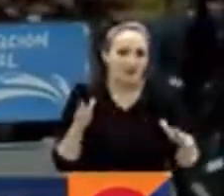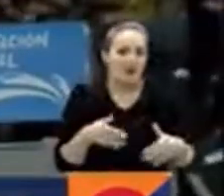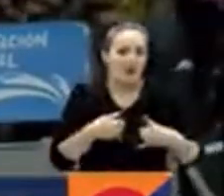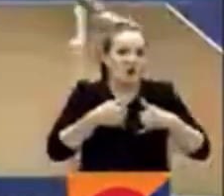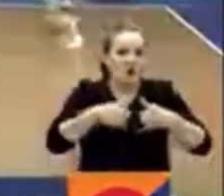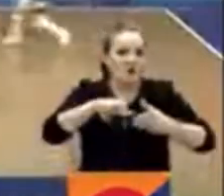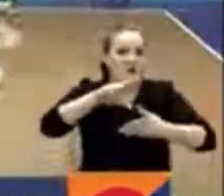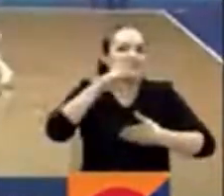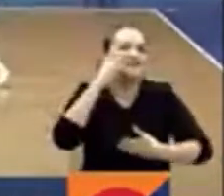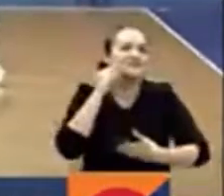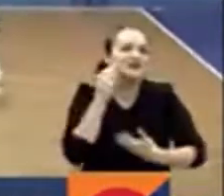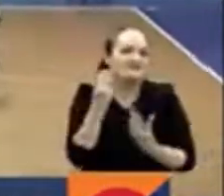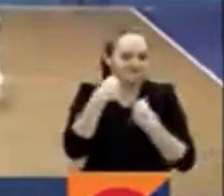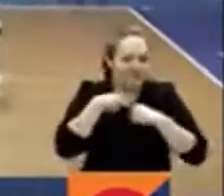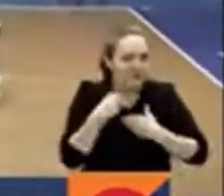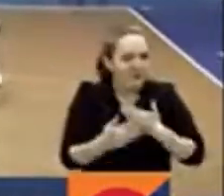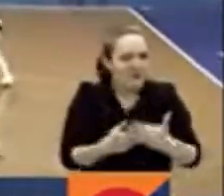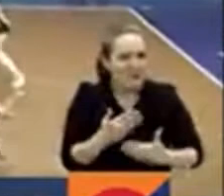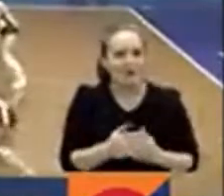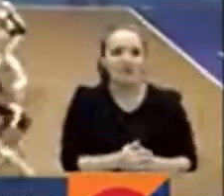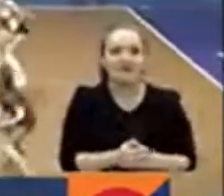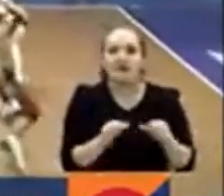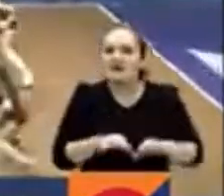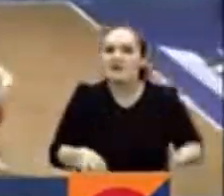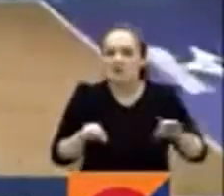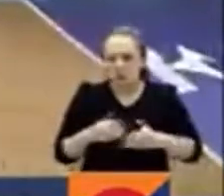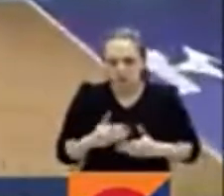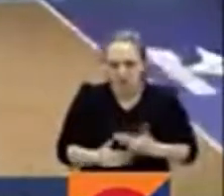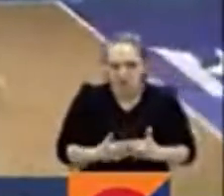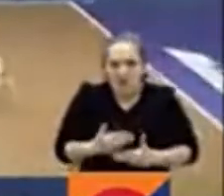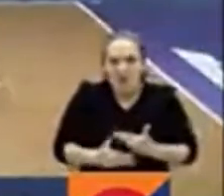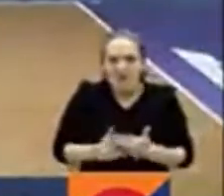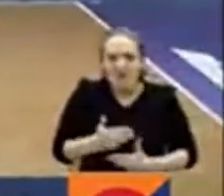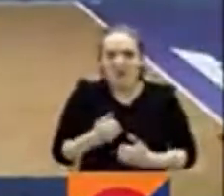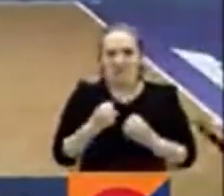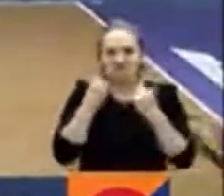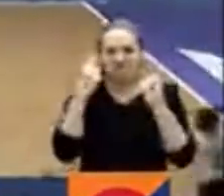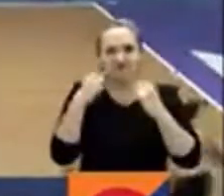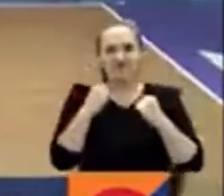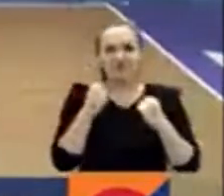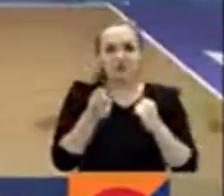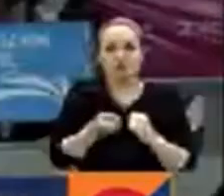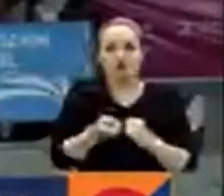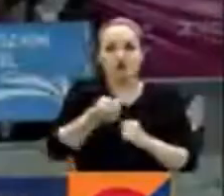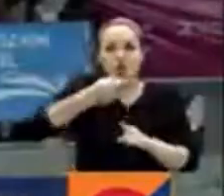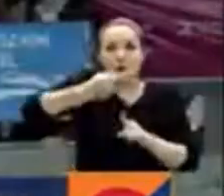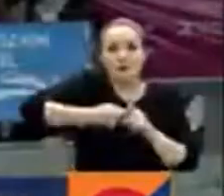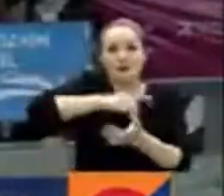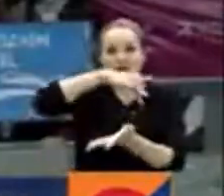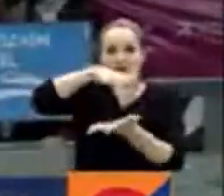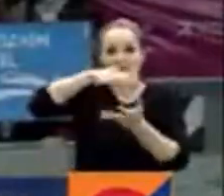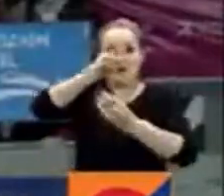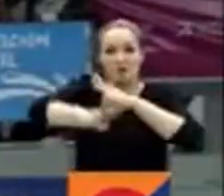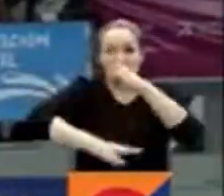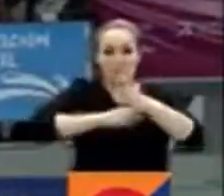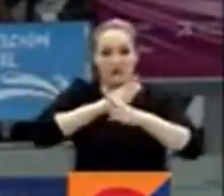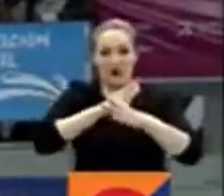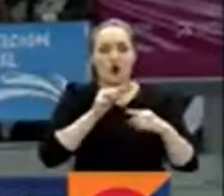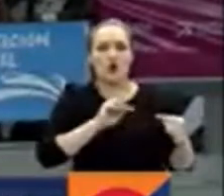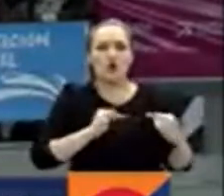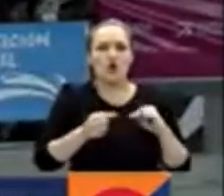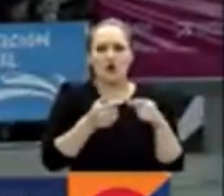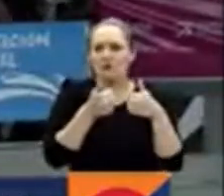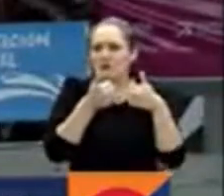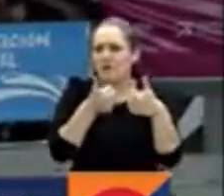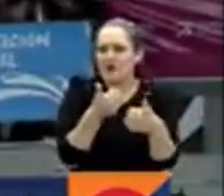es experiencia. Y también la importancia de un proceso que hoy las tiene a un mes de su debut en el Mundial. Tuvimos un buen torneo, Colombia hizo